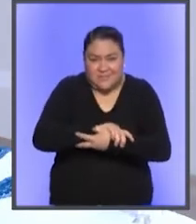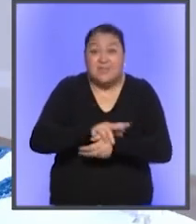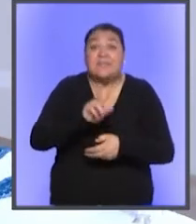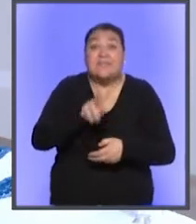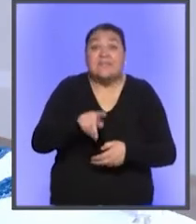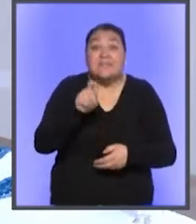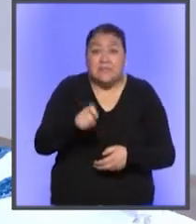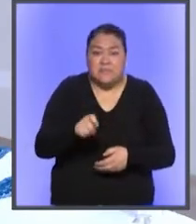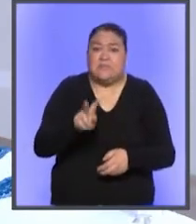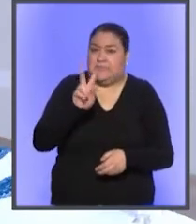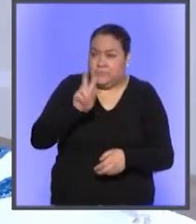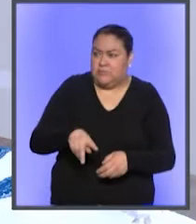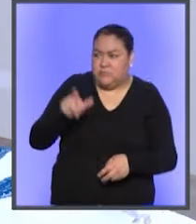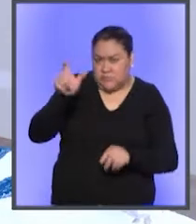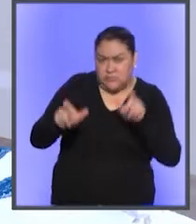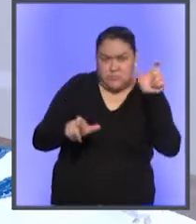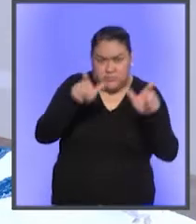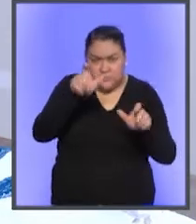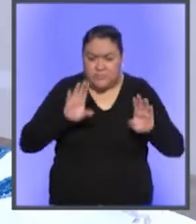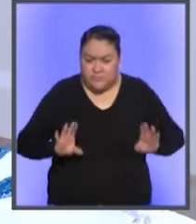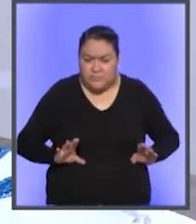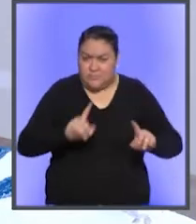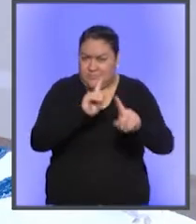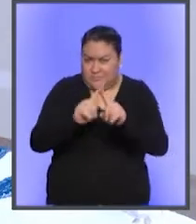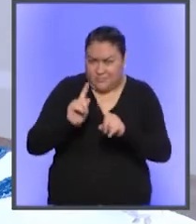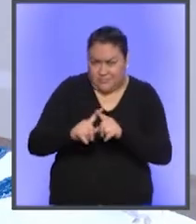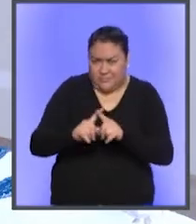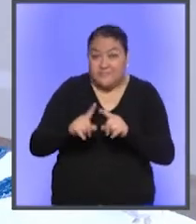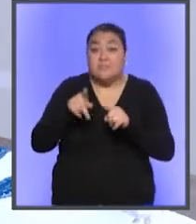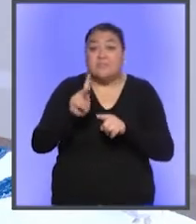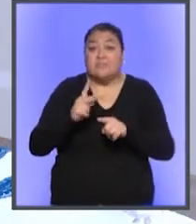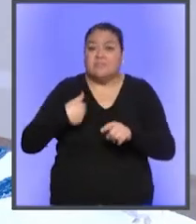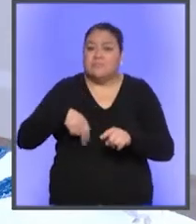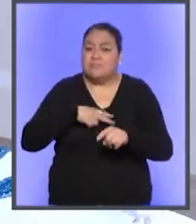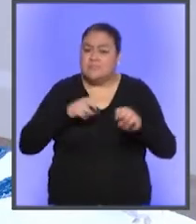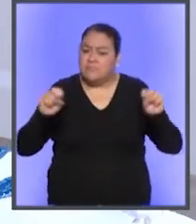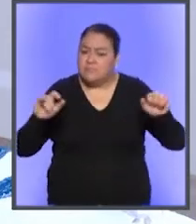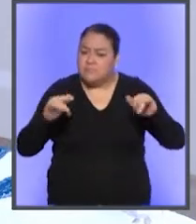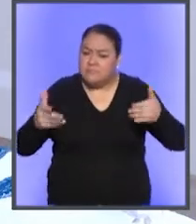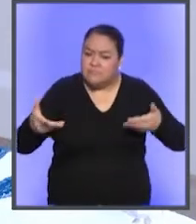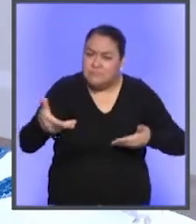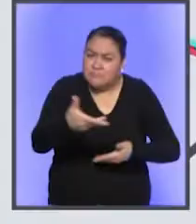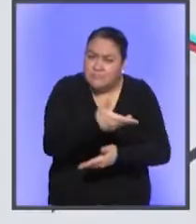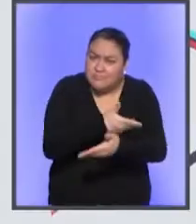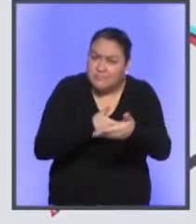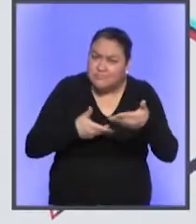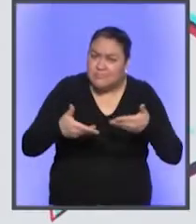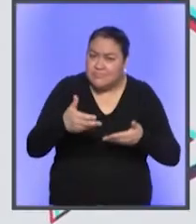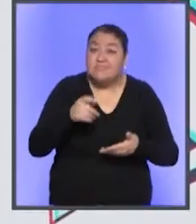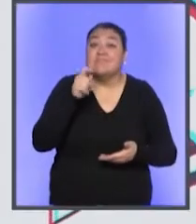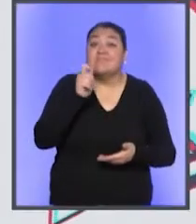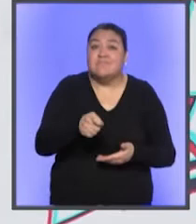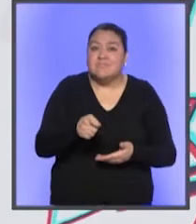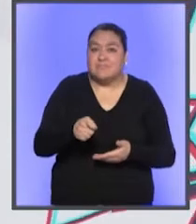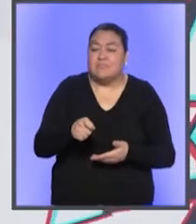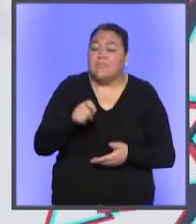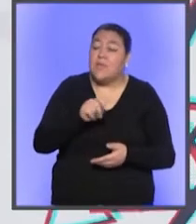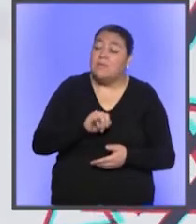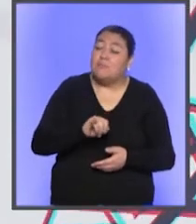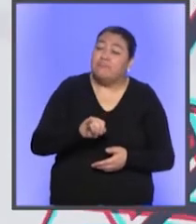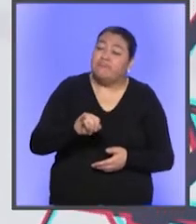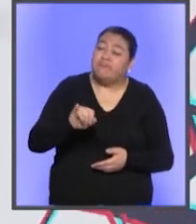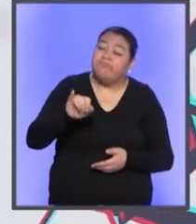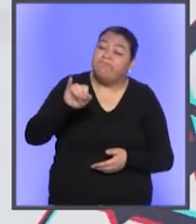con diferentes matices pero al mismo tiempo vamos viendo la participación no de las comunidades